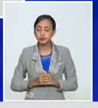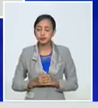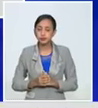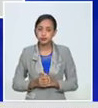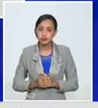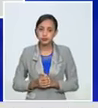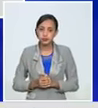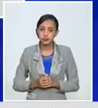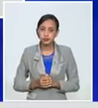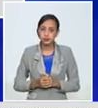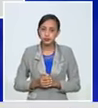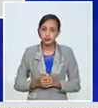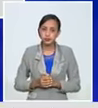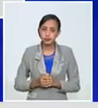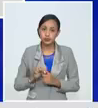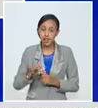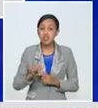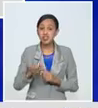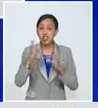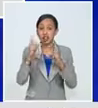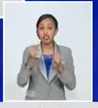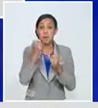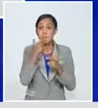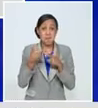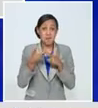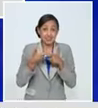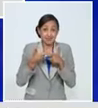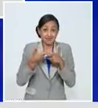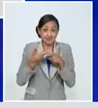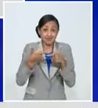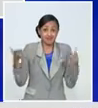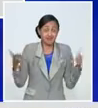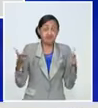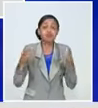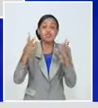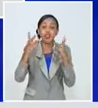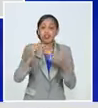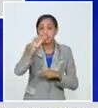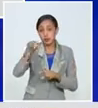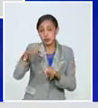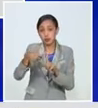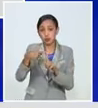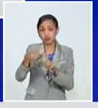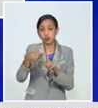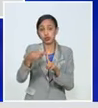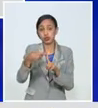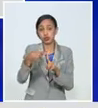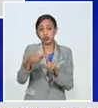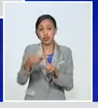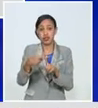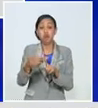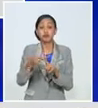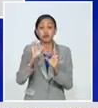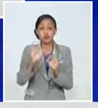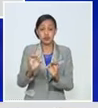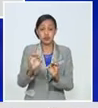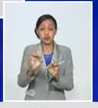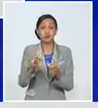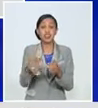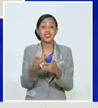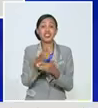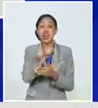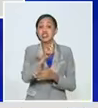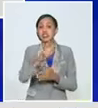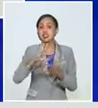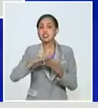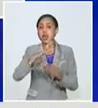la cifra más alta que hemos tenido de casos autóctonos desde el día 13 de marzo,